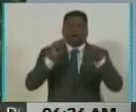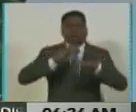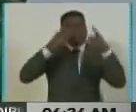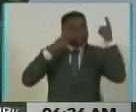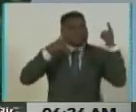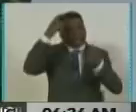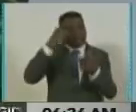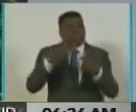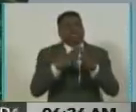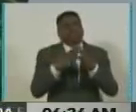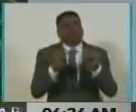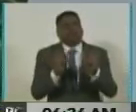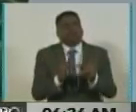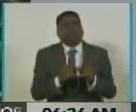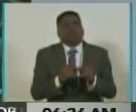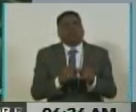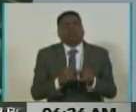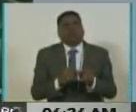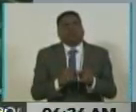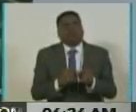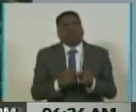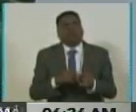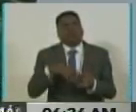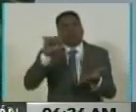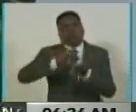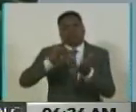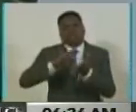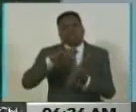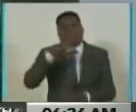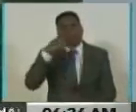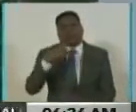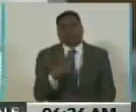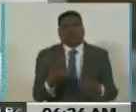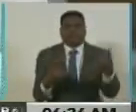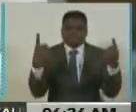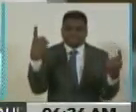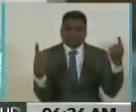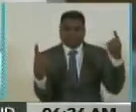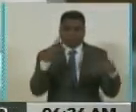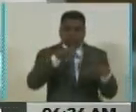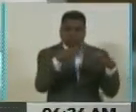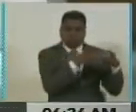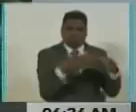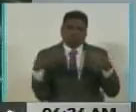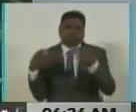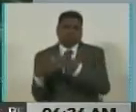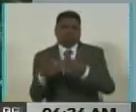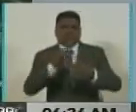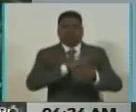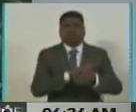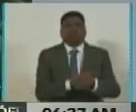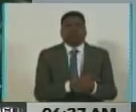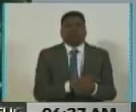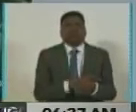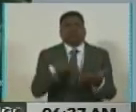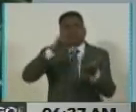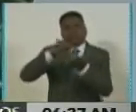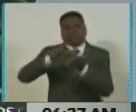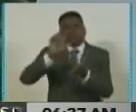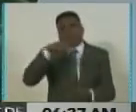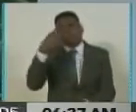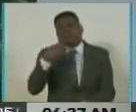el peligro de que se ha ido consolidando un centro político. Ahora, pero estamos frente... Para ambos grupos políticos se ha ido consolidando un centro político